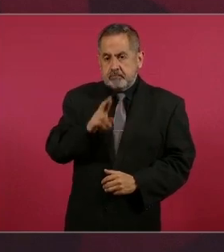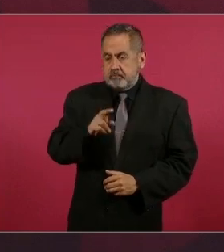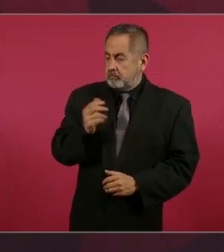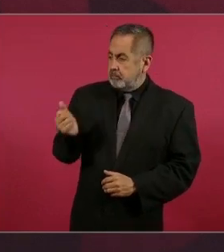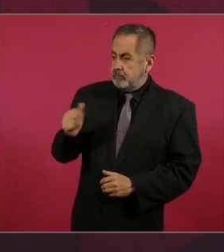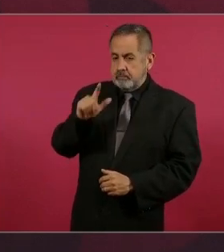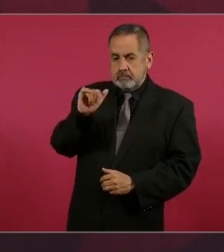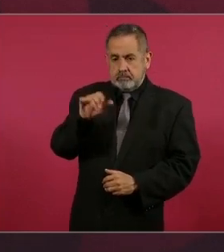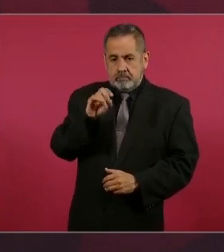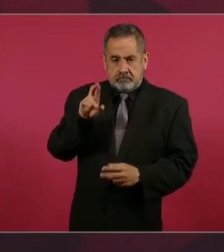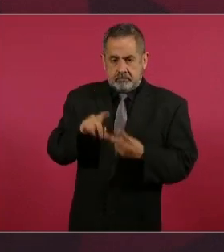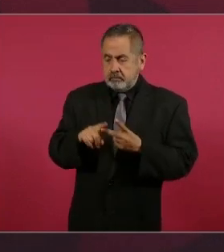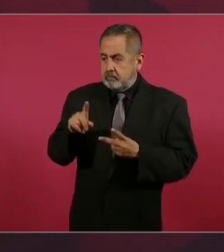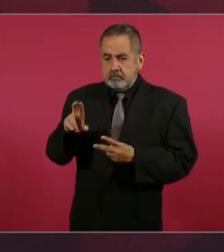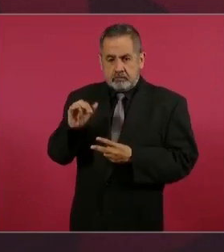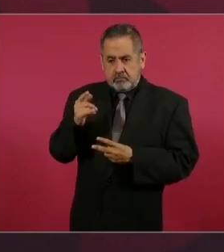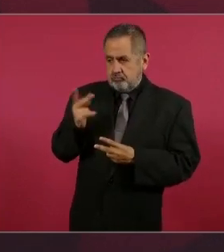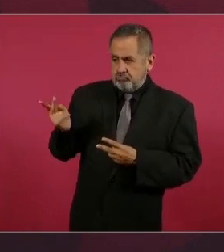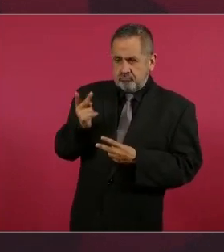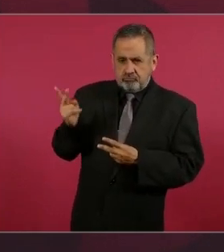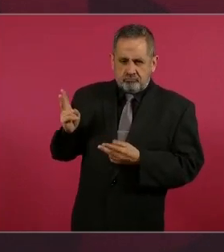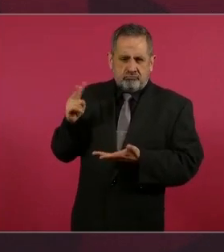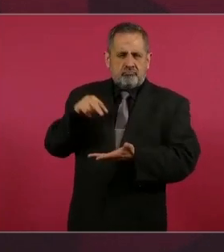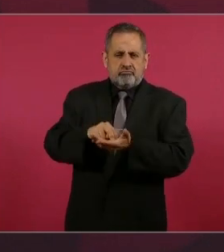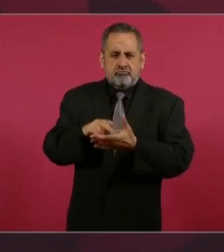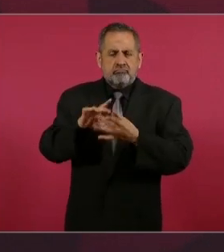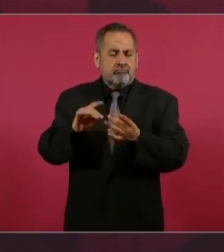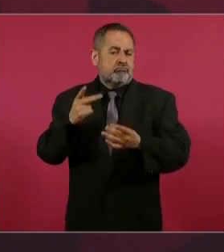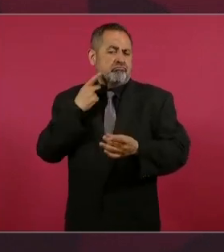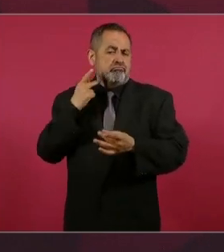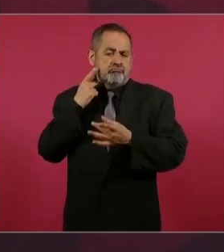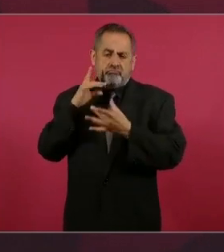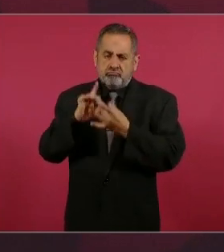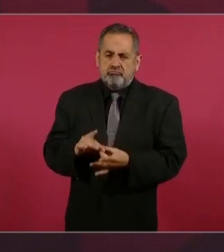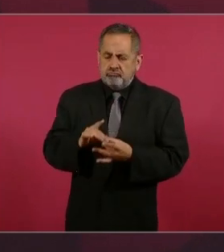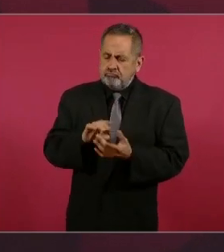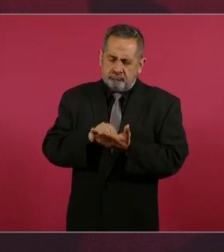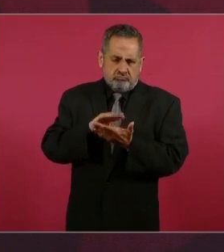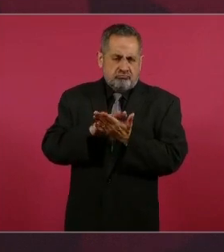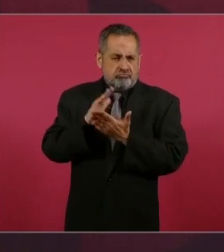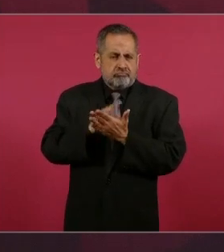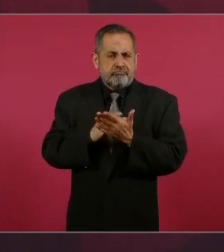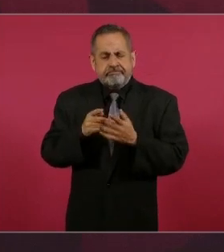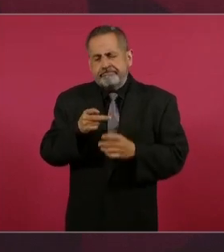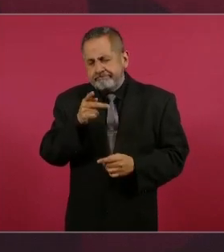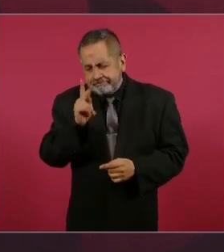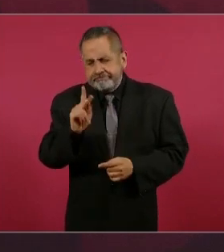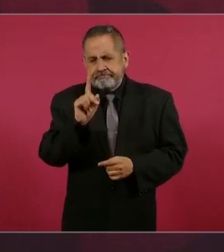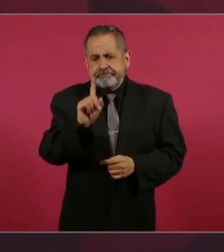Alejandro o a Roy que les explicaran cuál es nuestra política en esta materia, pero